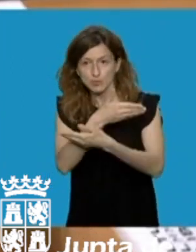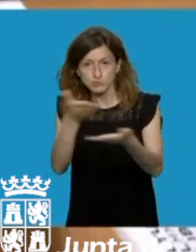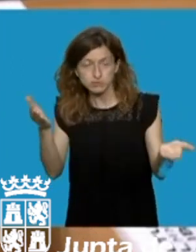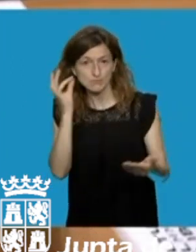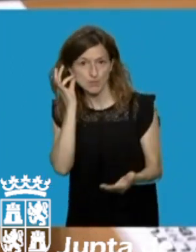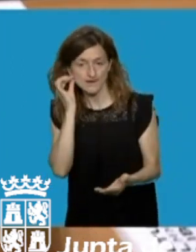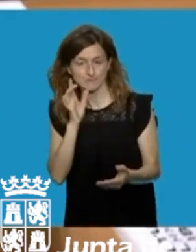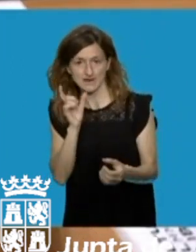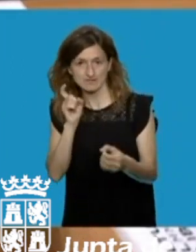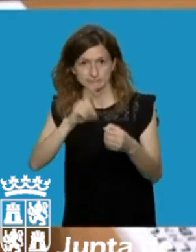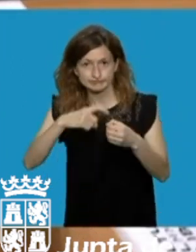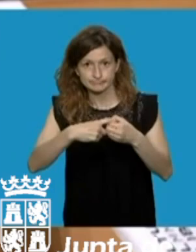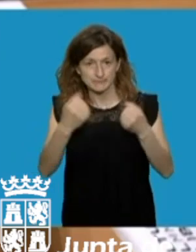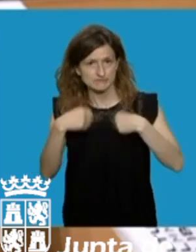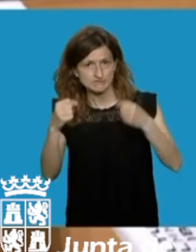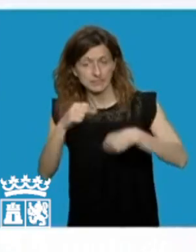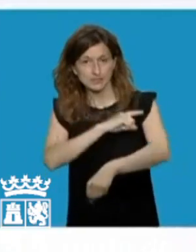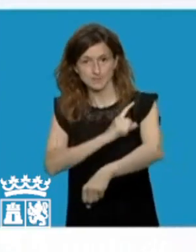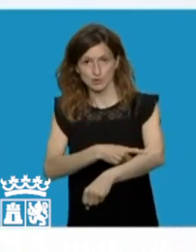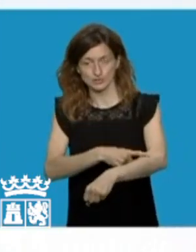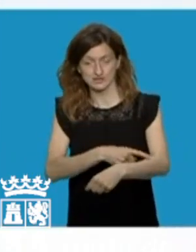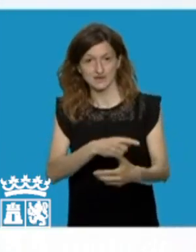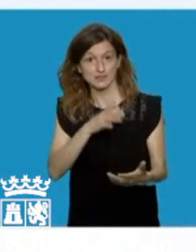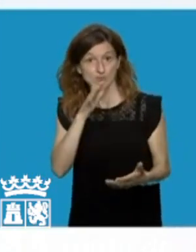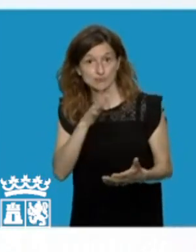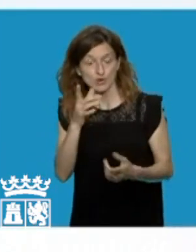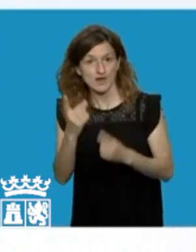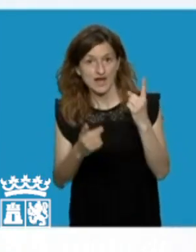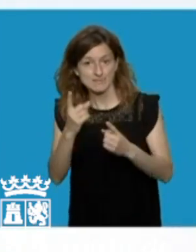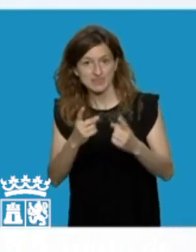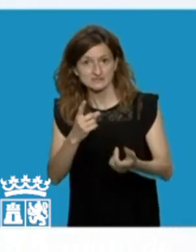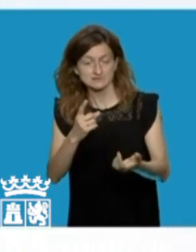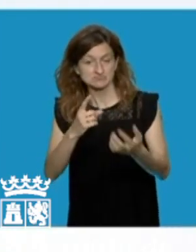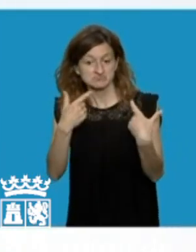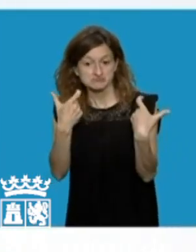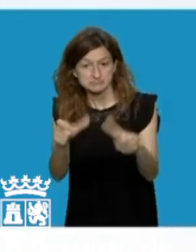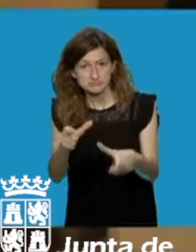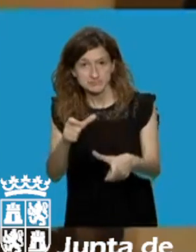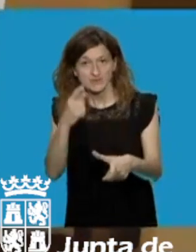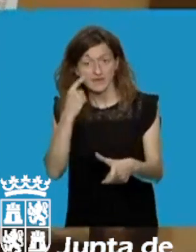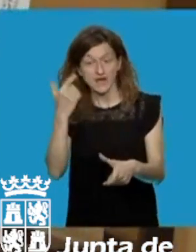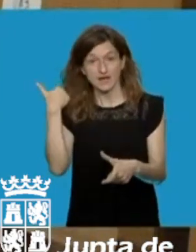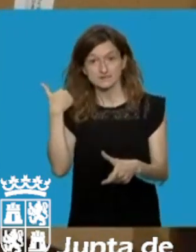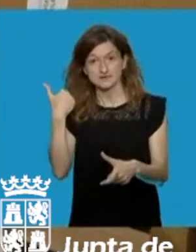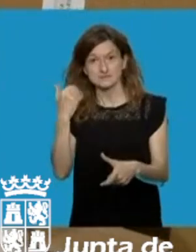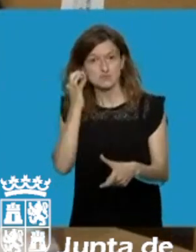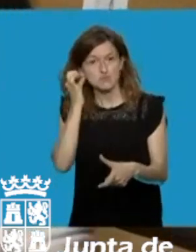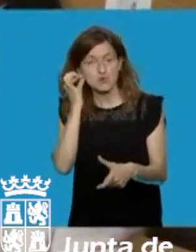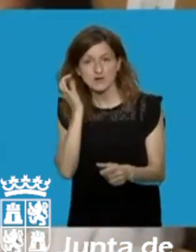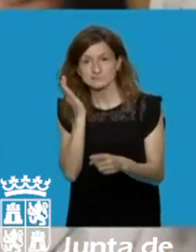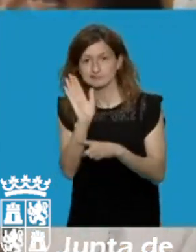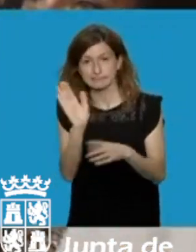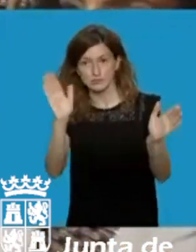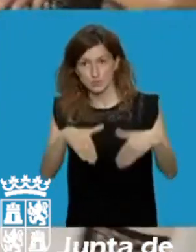mujeres para incorporarse a la práctica deportiva en muchas ocasiones en disciplinas en las que tradicionalmente las mujeres han estado poco